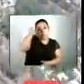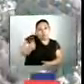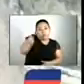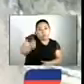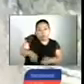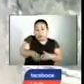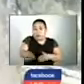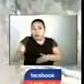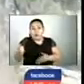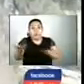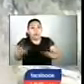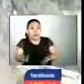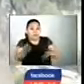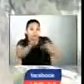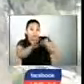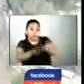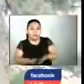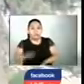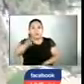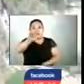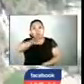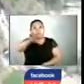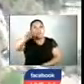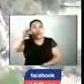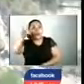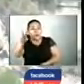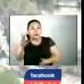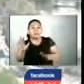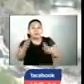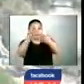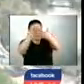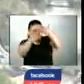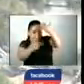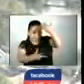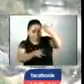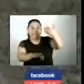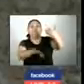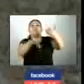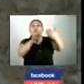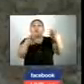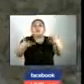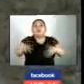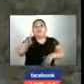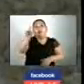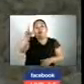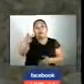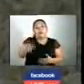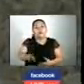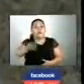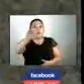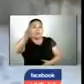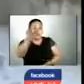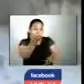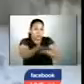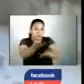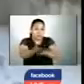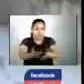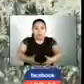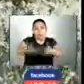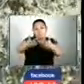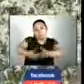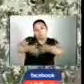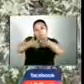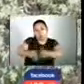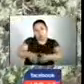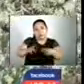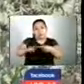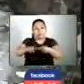Fueron 32 las empresas interesadas que descargaron en su momento las bases del concurso. En total se recibieron tres ofertas de empresas provenientes